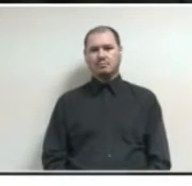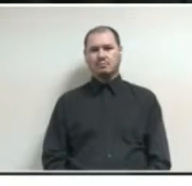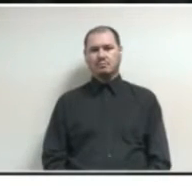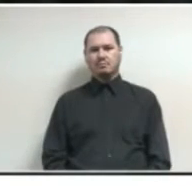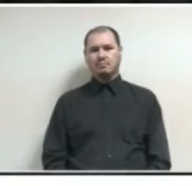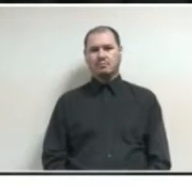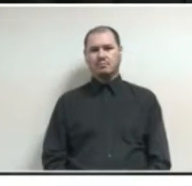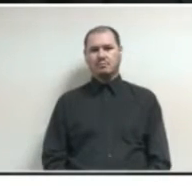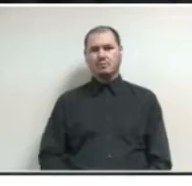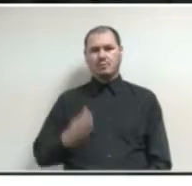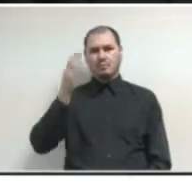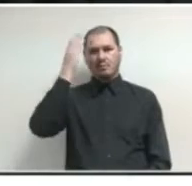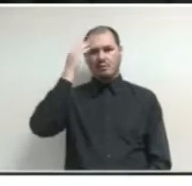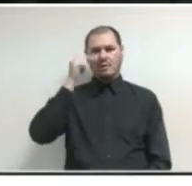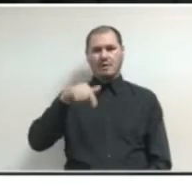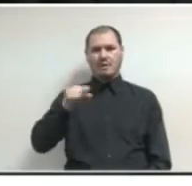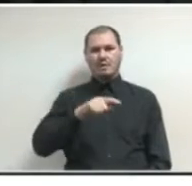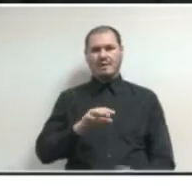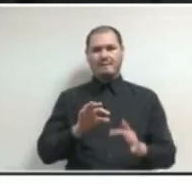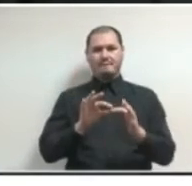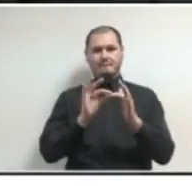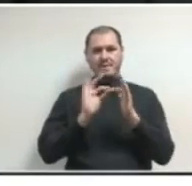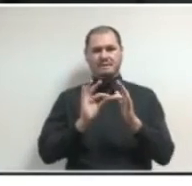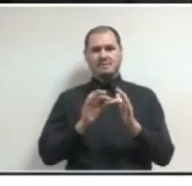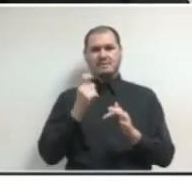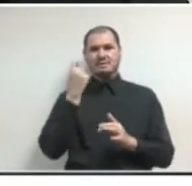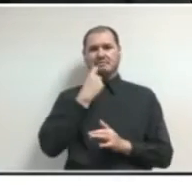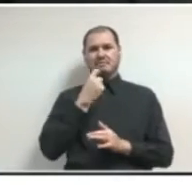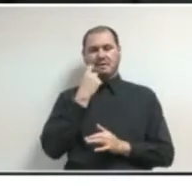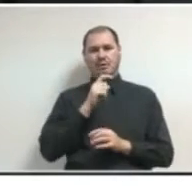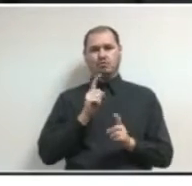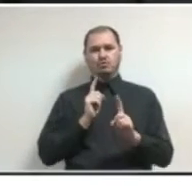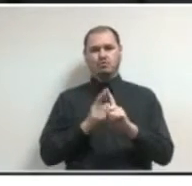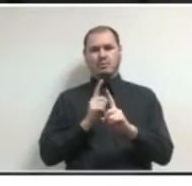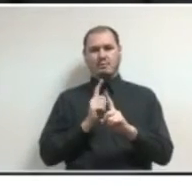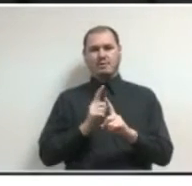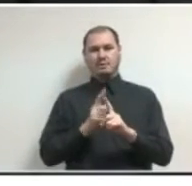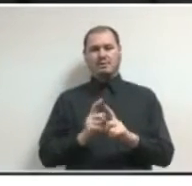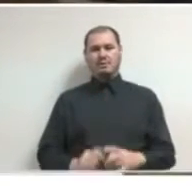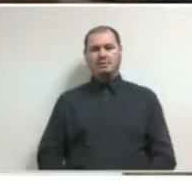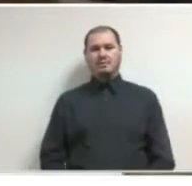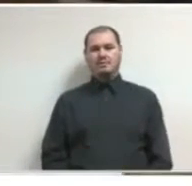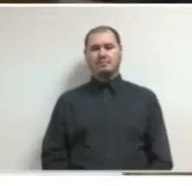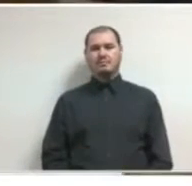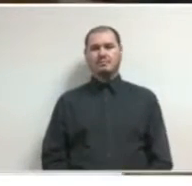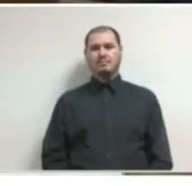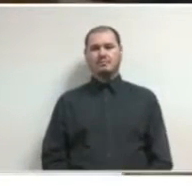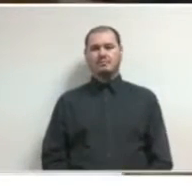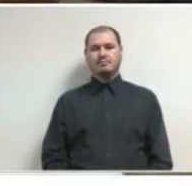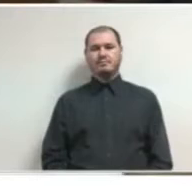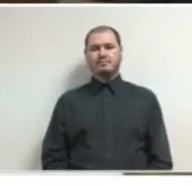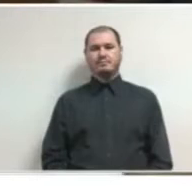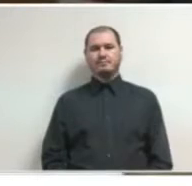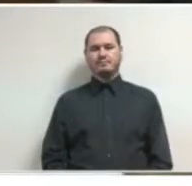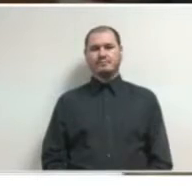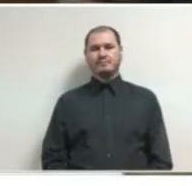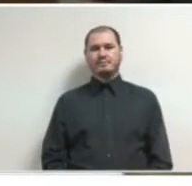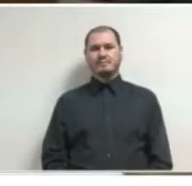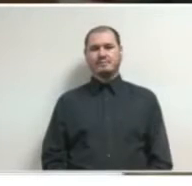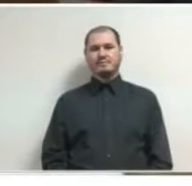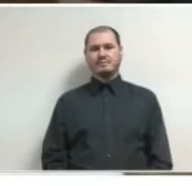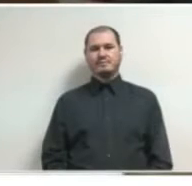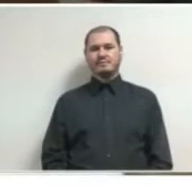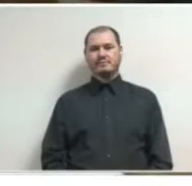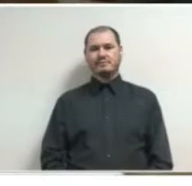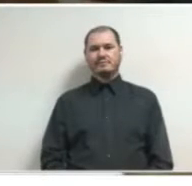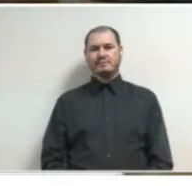esto debe ser en los casos específicamente necesarios también pianico y cua ahora coaba o yo necesidad dañete japete con te ve